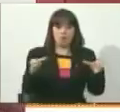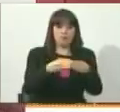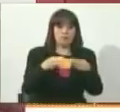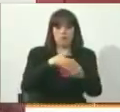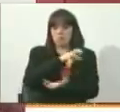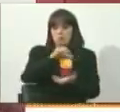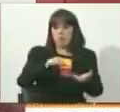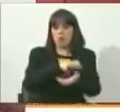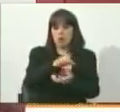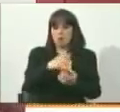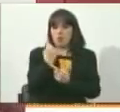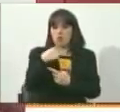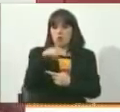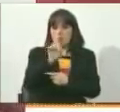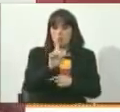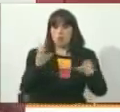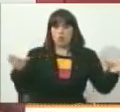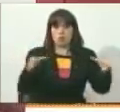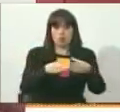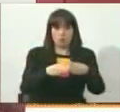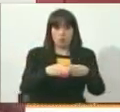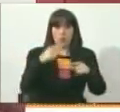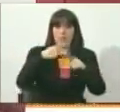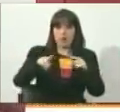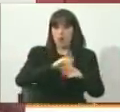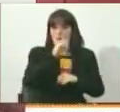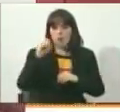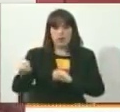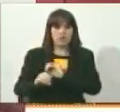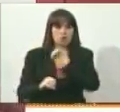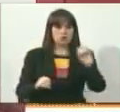de un sector para acá de Occidente, pero les aseguro que por Oriente es lo mismo.